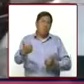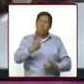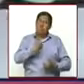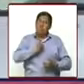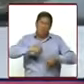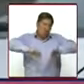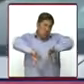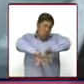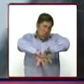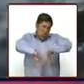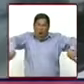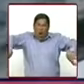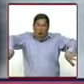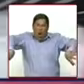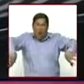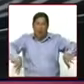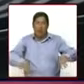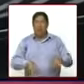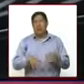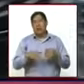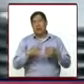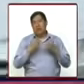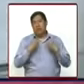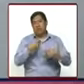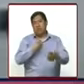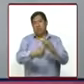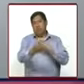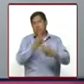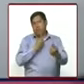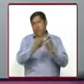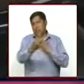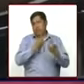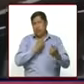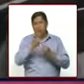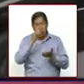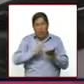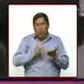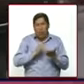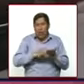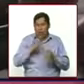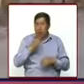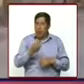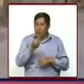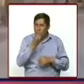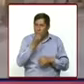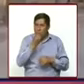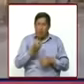salir de los puntos de bloqueo y abastecer tanto de alimento como de transporte a todo el país.